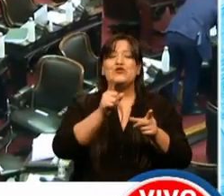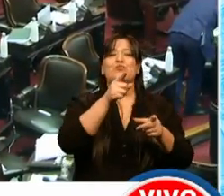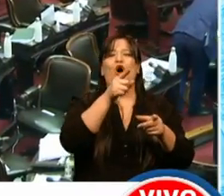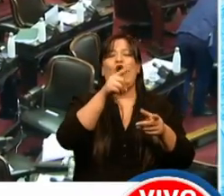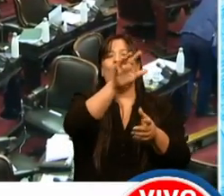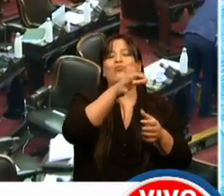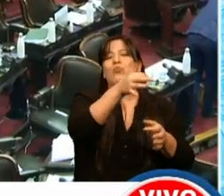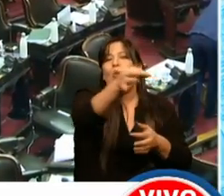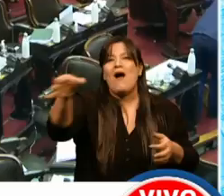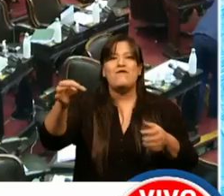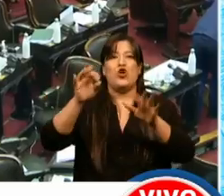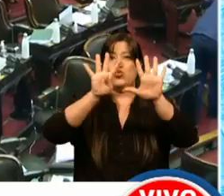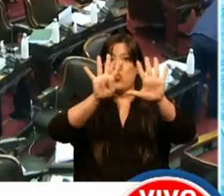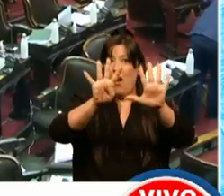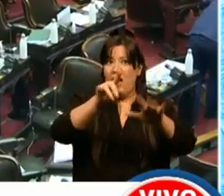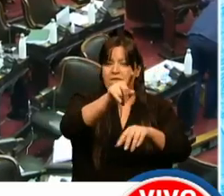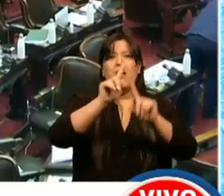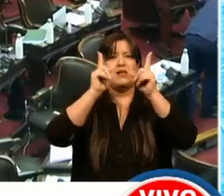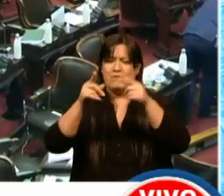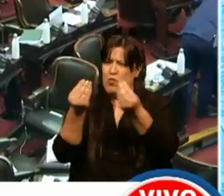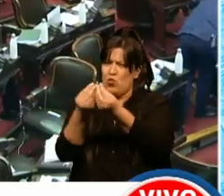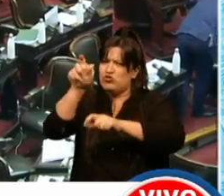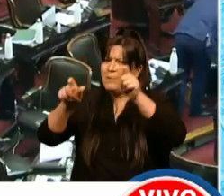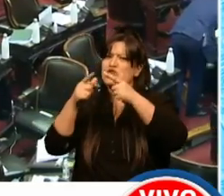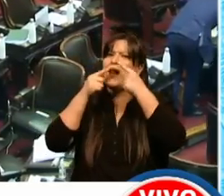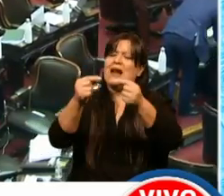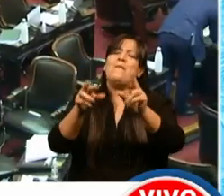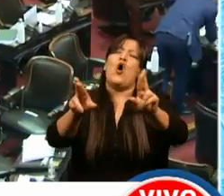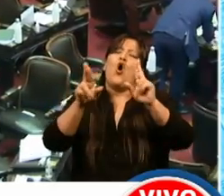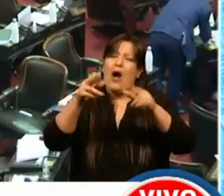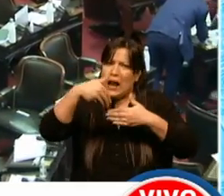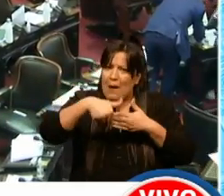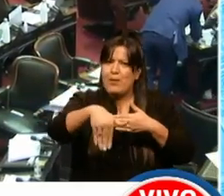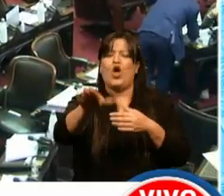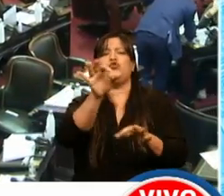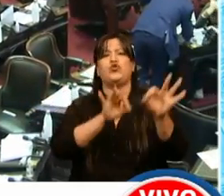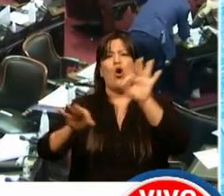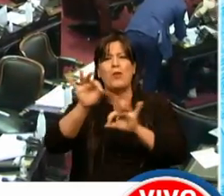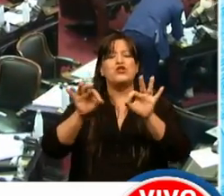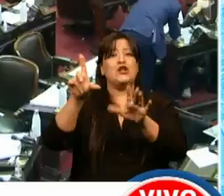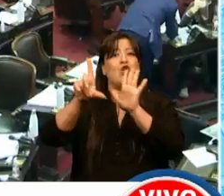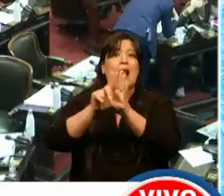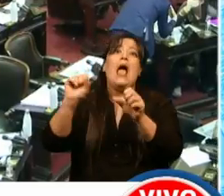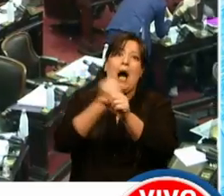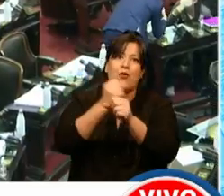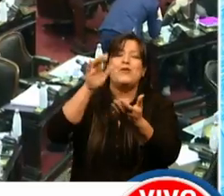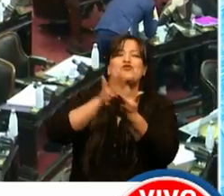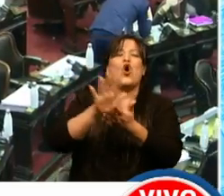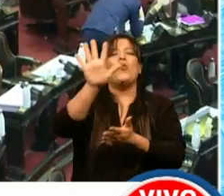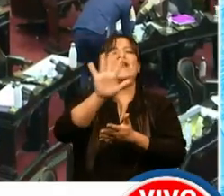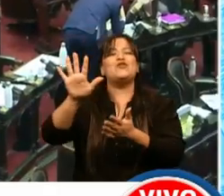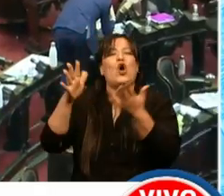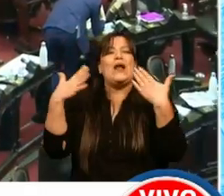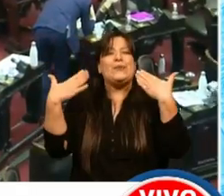y ojalá como muchos reclamaron a carnes aún no estemos también aprobando el proyecto de las zonas cálidas